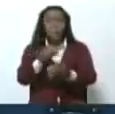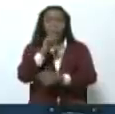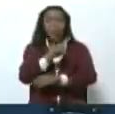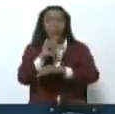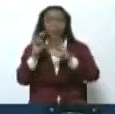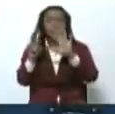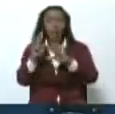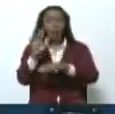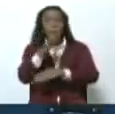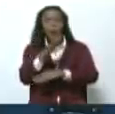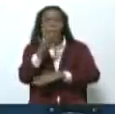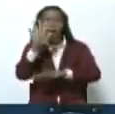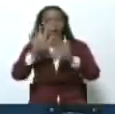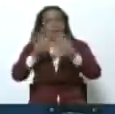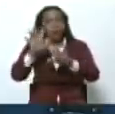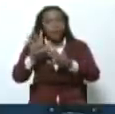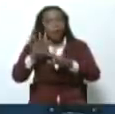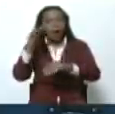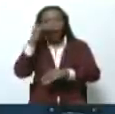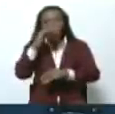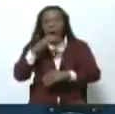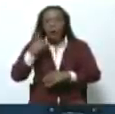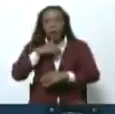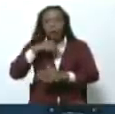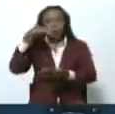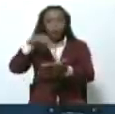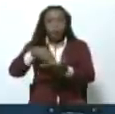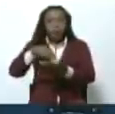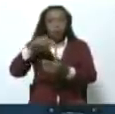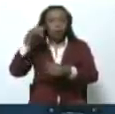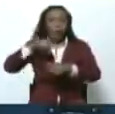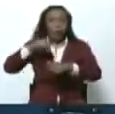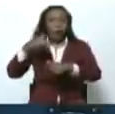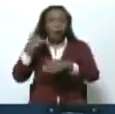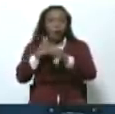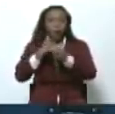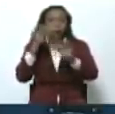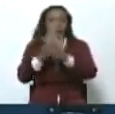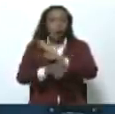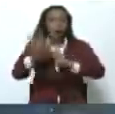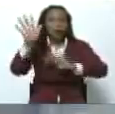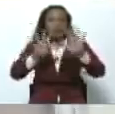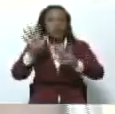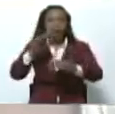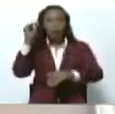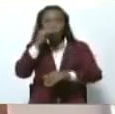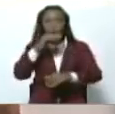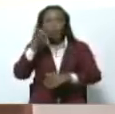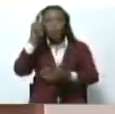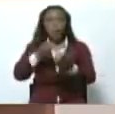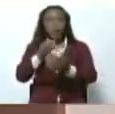2017, el 15 de octubre. Estuvimos aquí parados igualito que hoy, 15 de octubre de 2017.